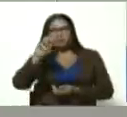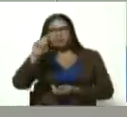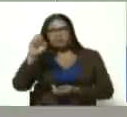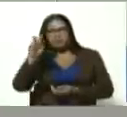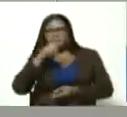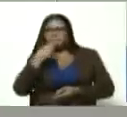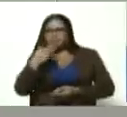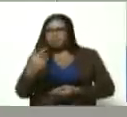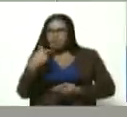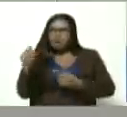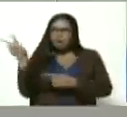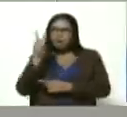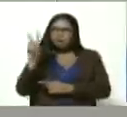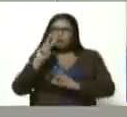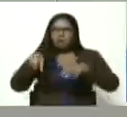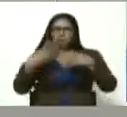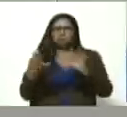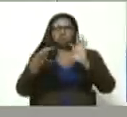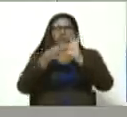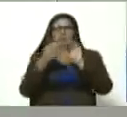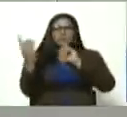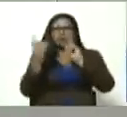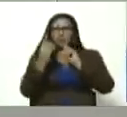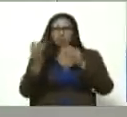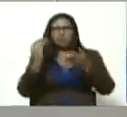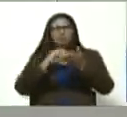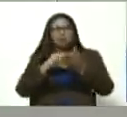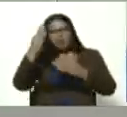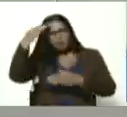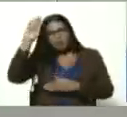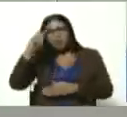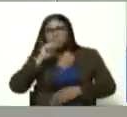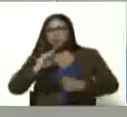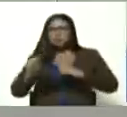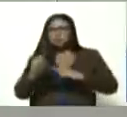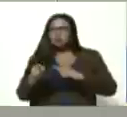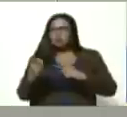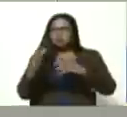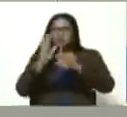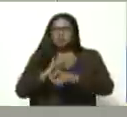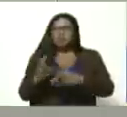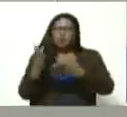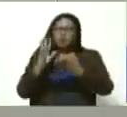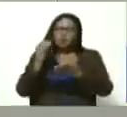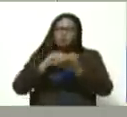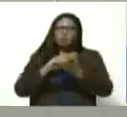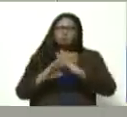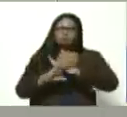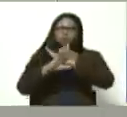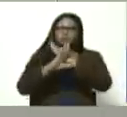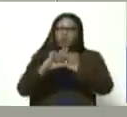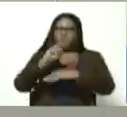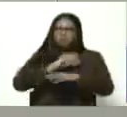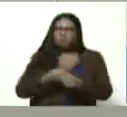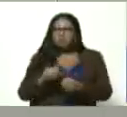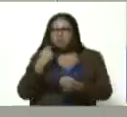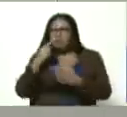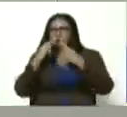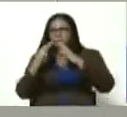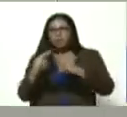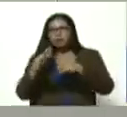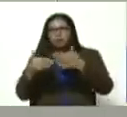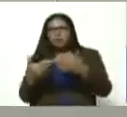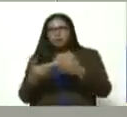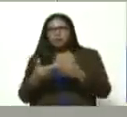venezuela reanudar el diálogo en mexico y amenazó con recrudecer las sanciones cual sería la respuesta